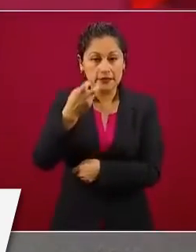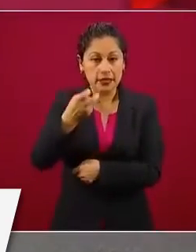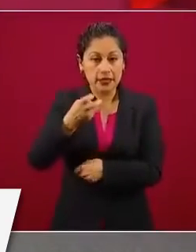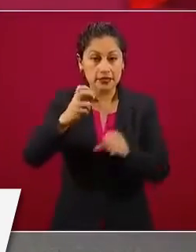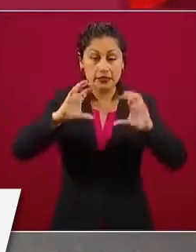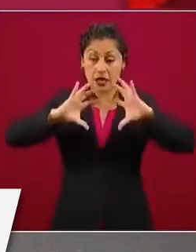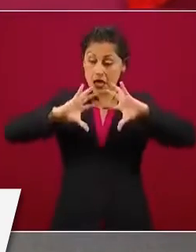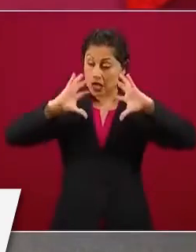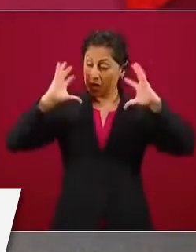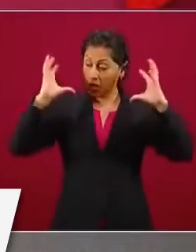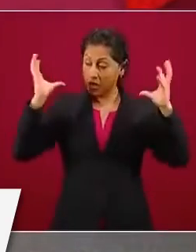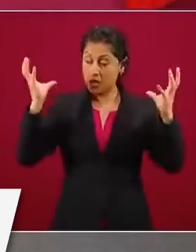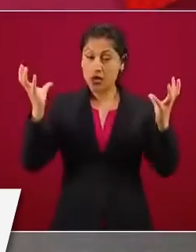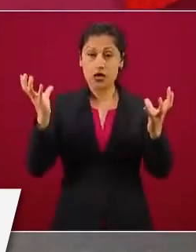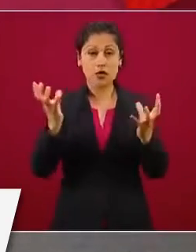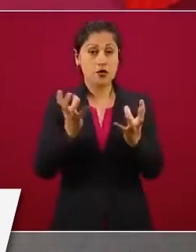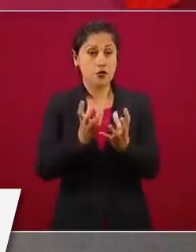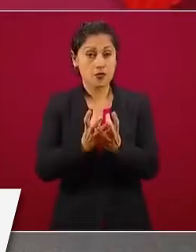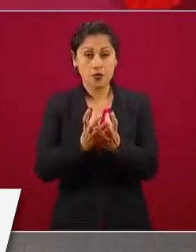en la actualidad